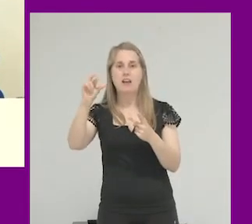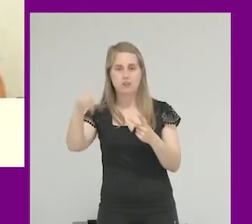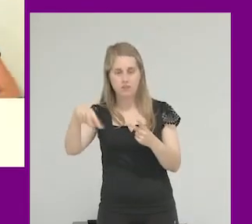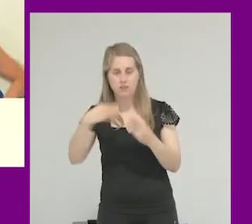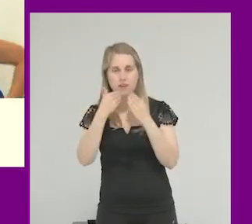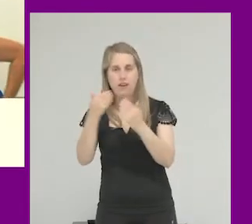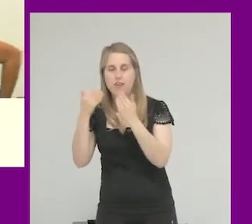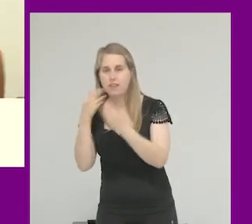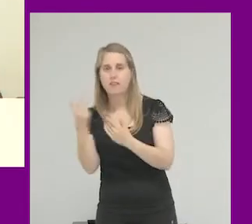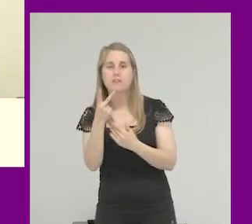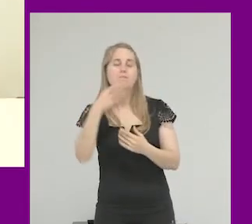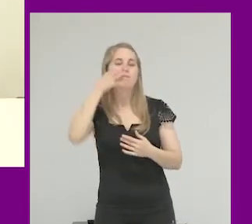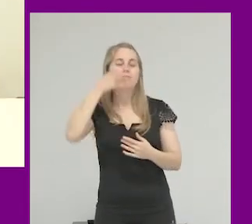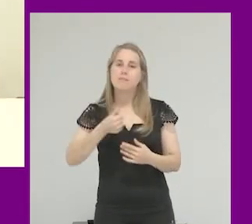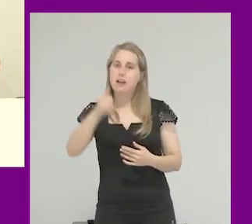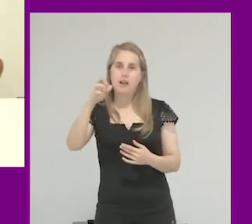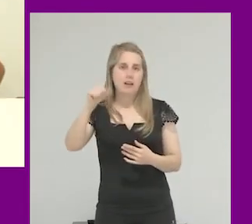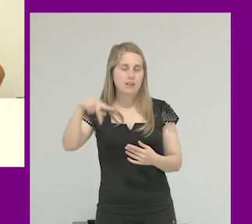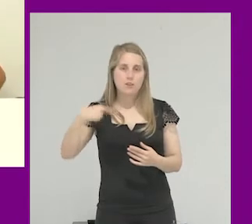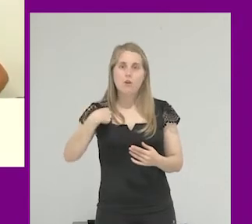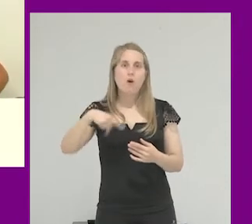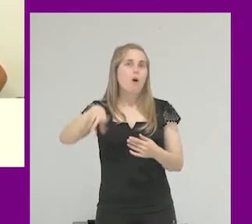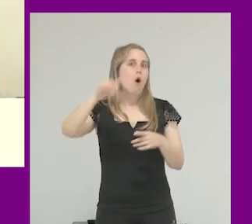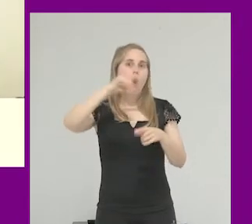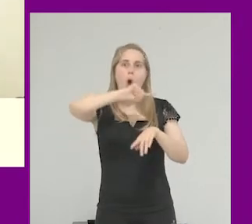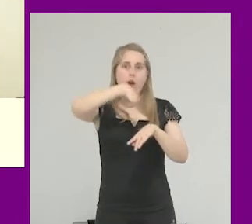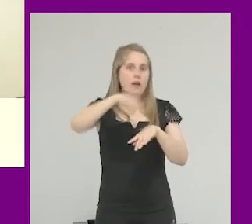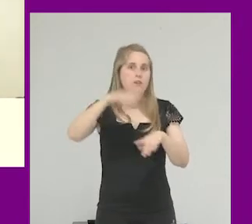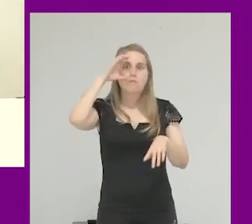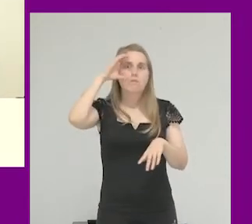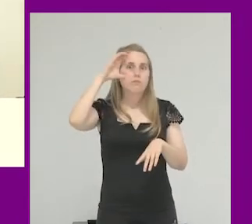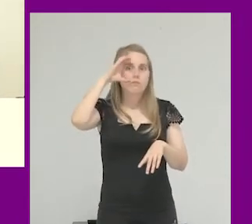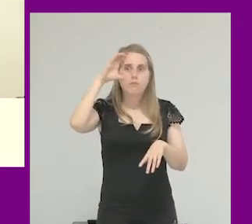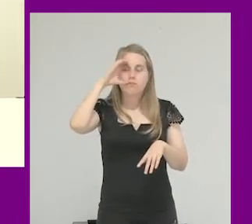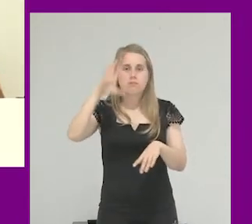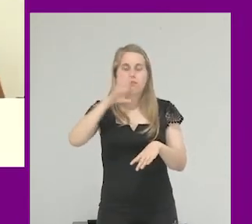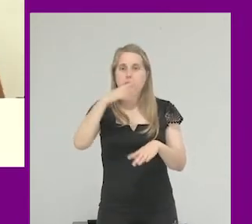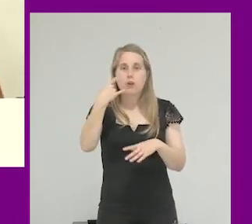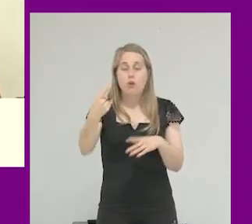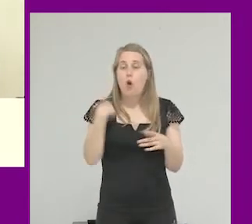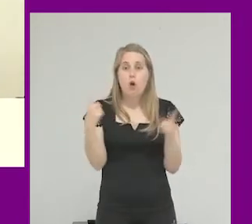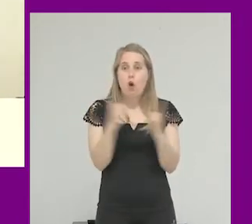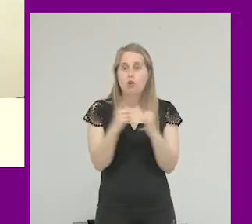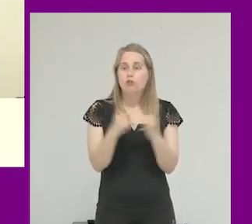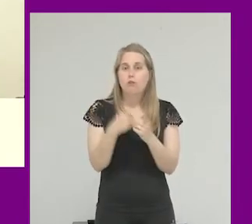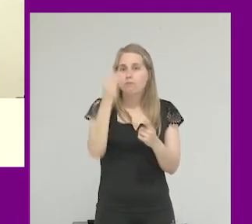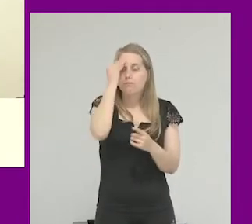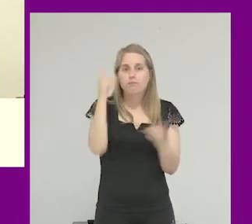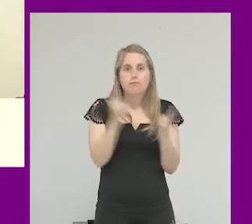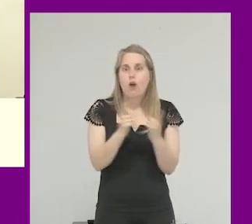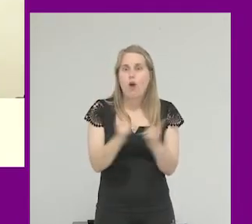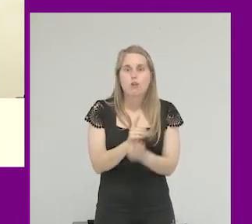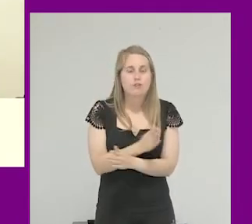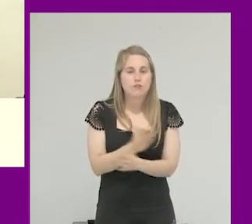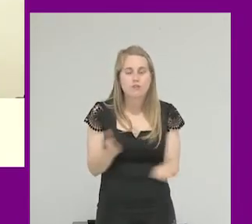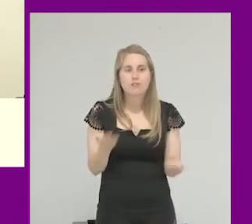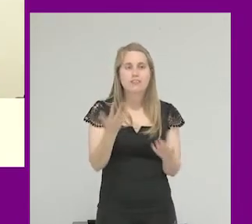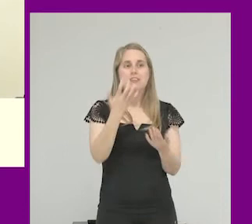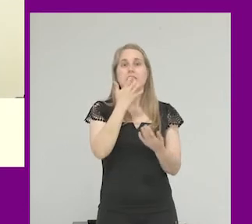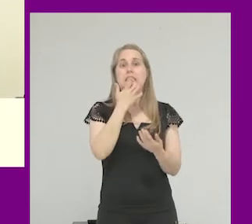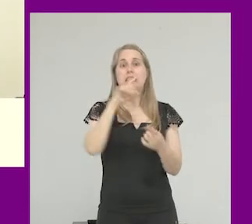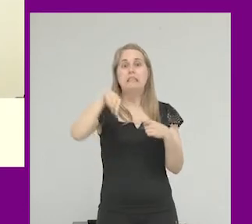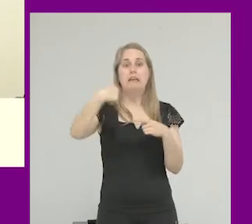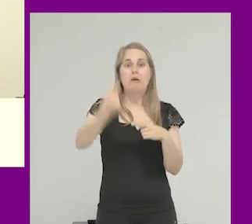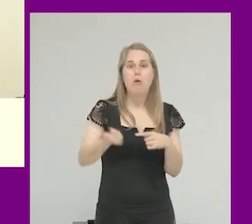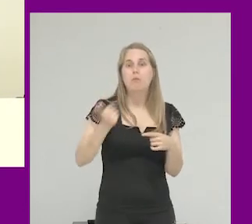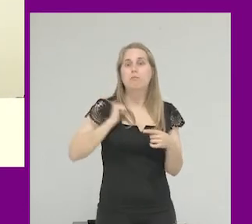verdad es que, Asun, yo estaría horas escuchándote. O sea, a mí se me ha hecho cortita tu intervención, o sea que si hay oportunidad